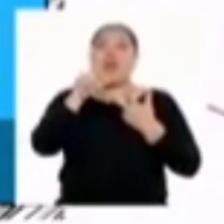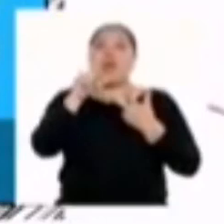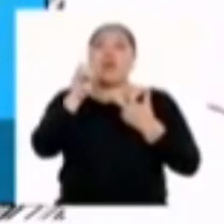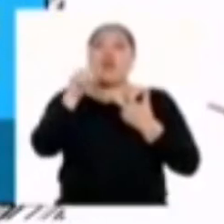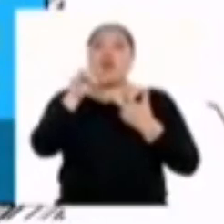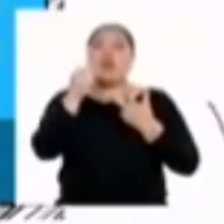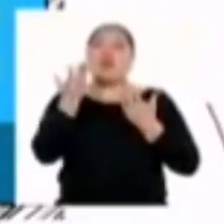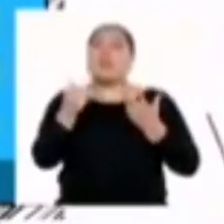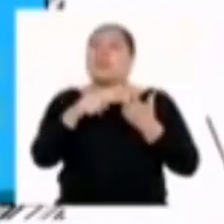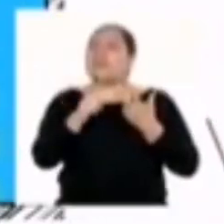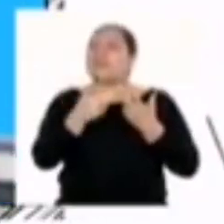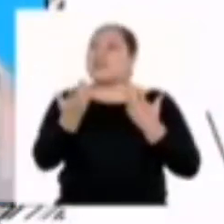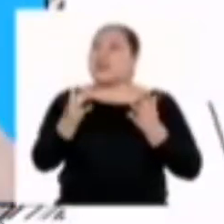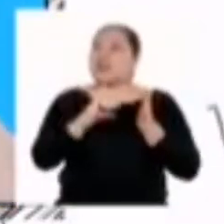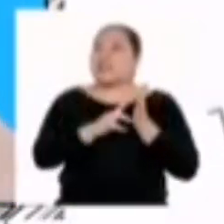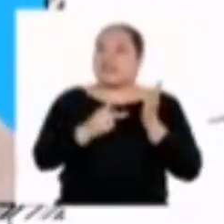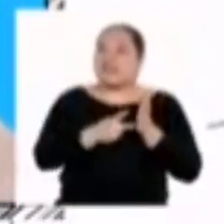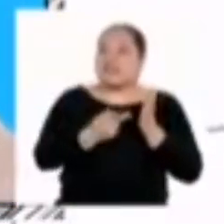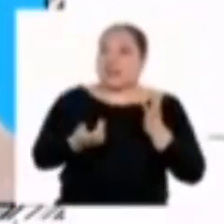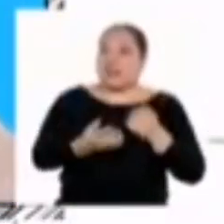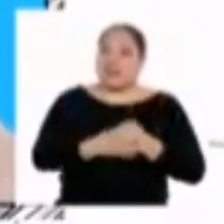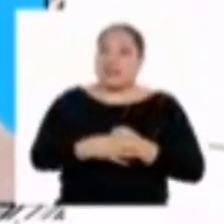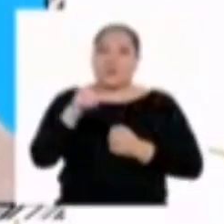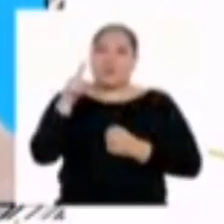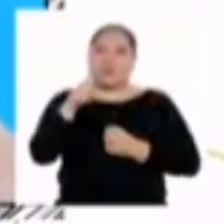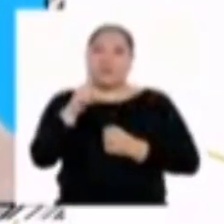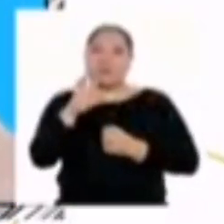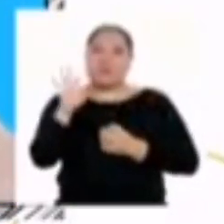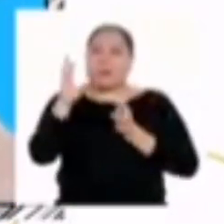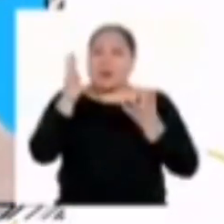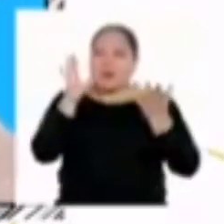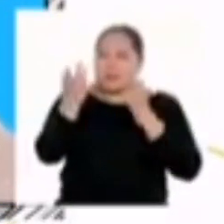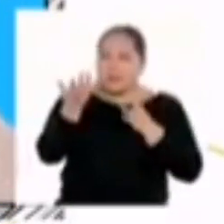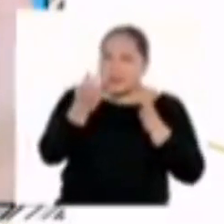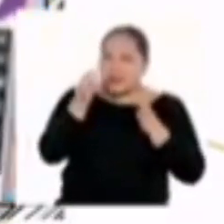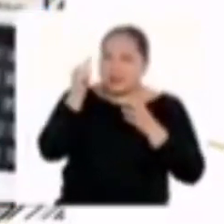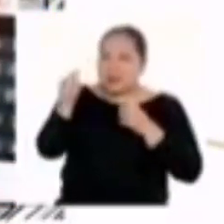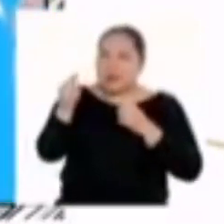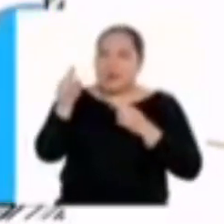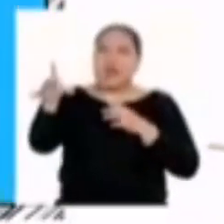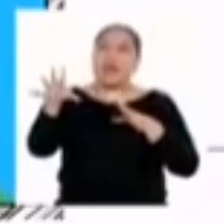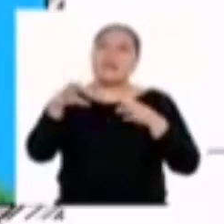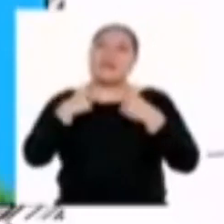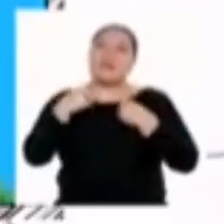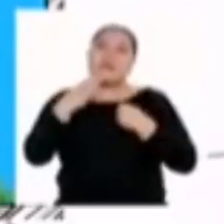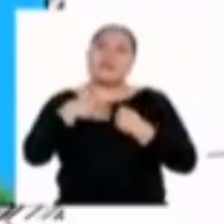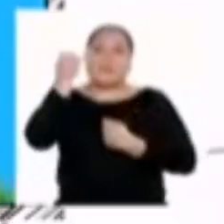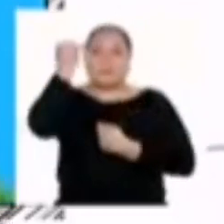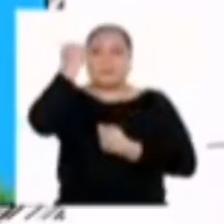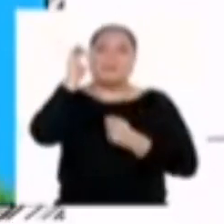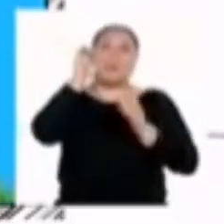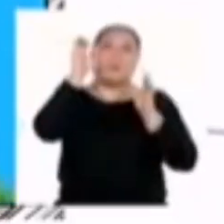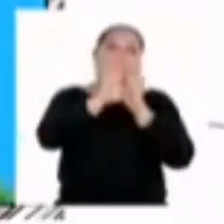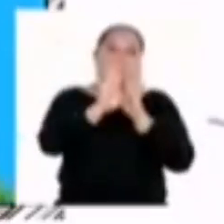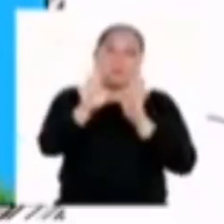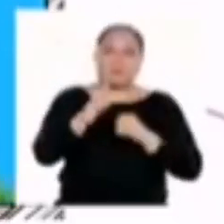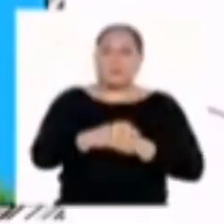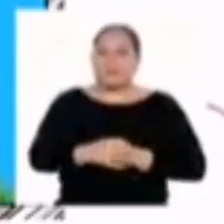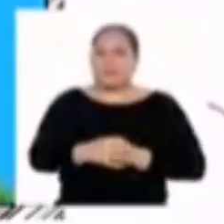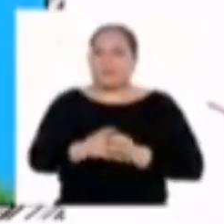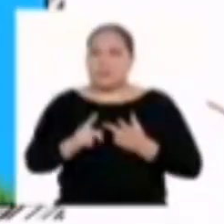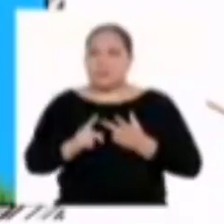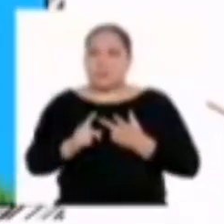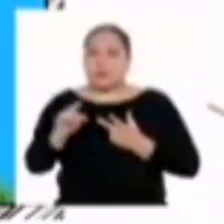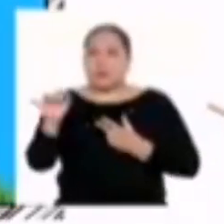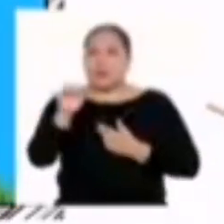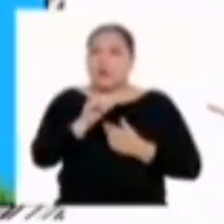que utiliza un enunciado parecido para convencer al receptor del mensaje. Ejemplo, de la misma